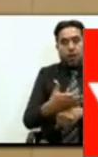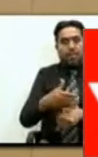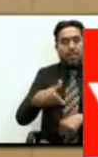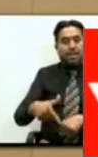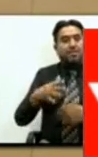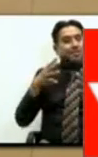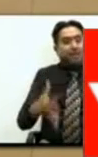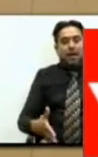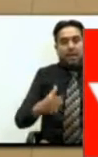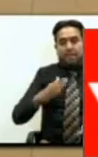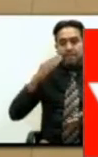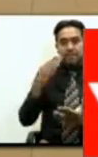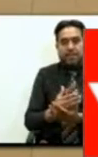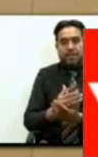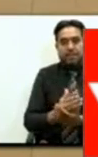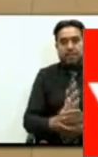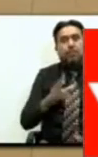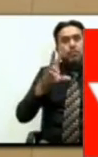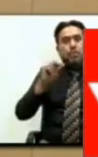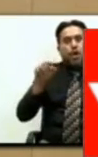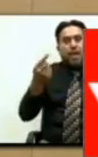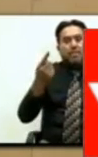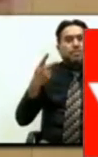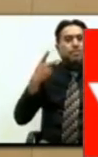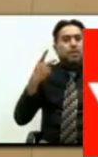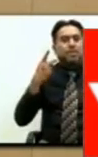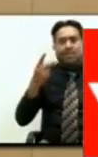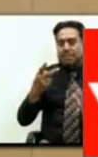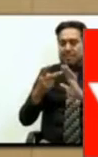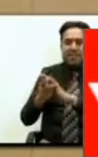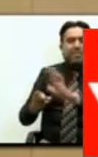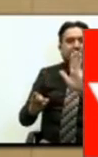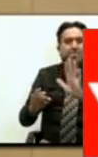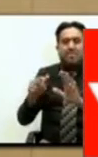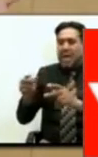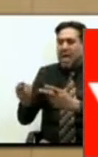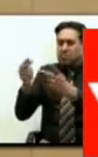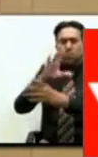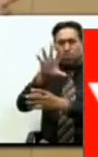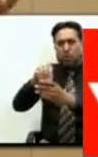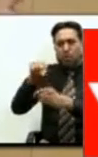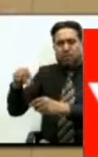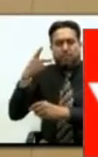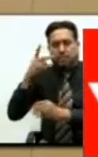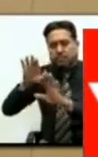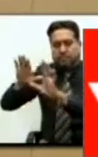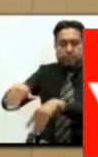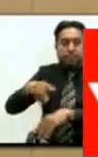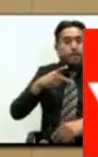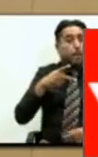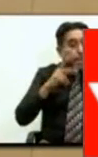en este momento no la politización todos los asuntos son políticos porque son parte de la cosa pública